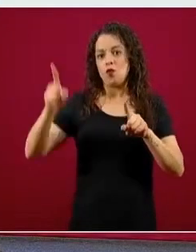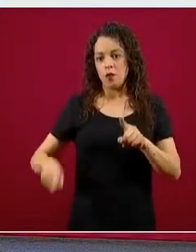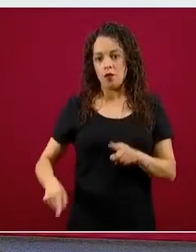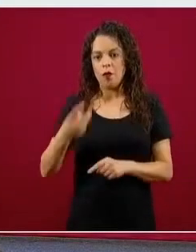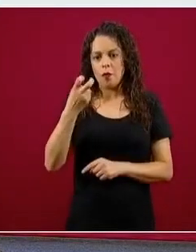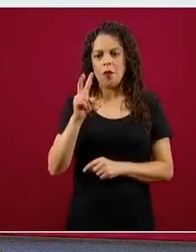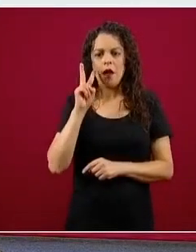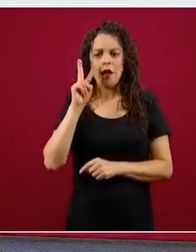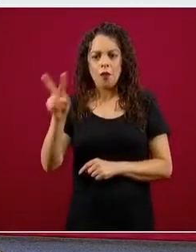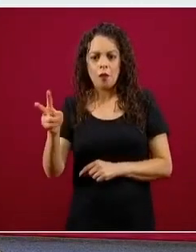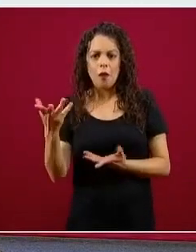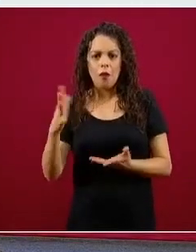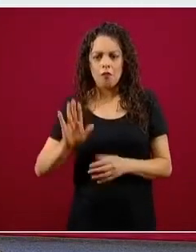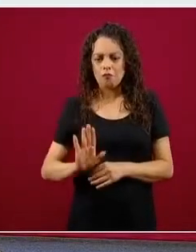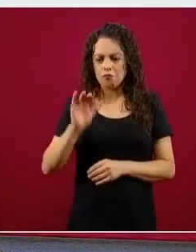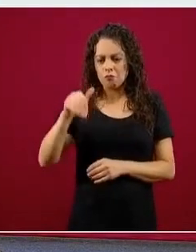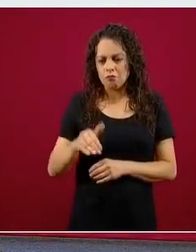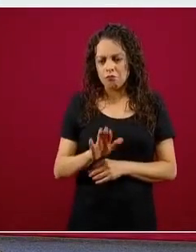regulares, ¿sí?